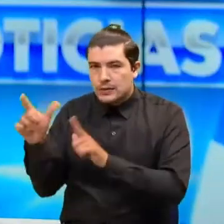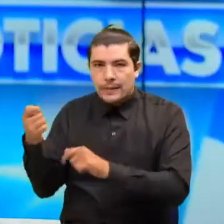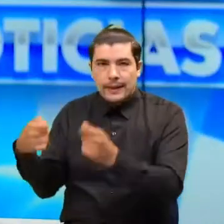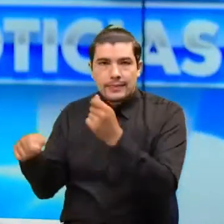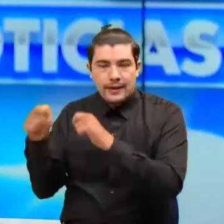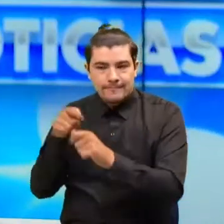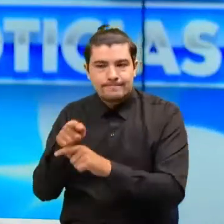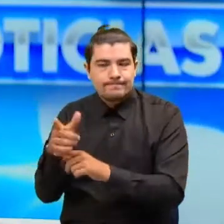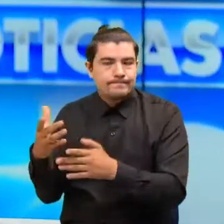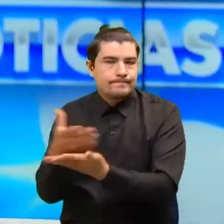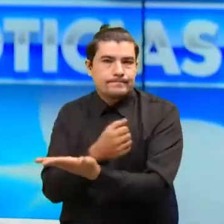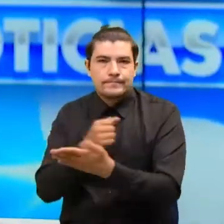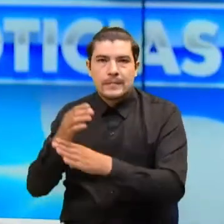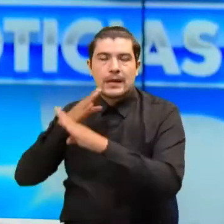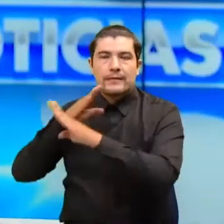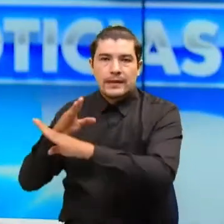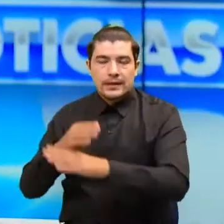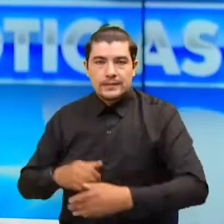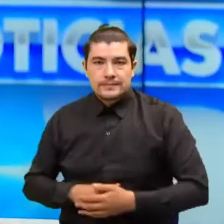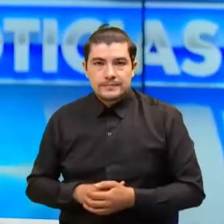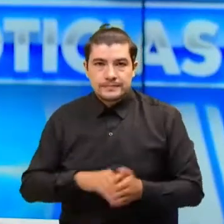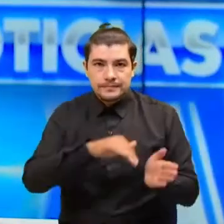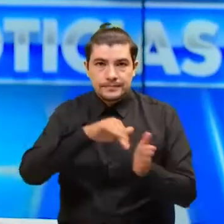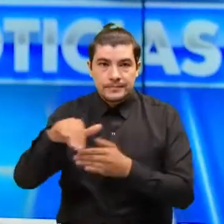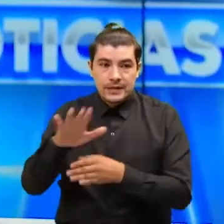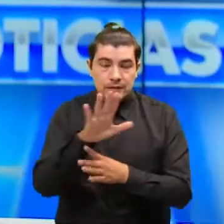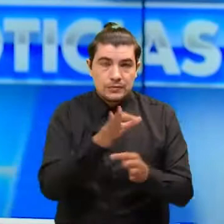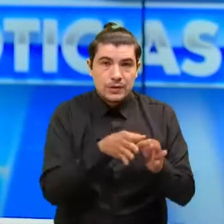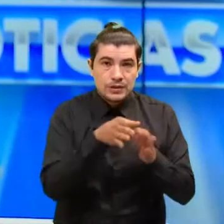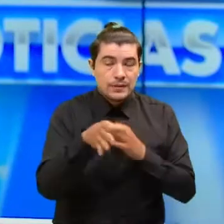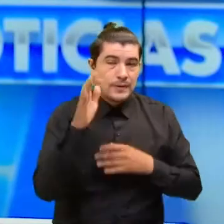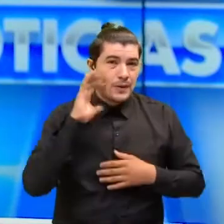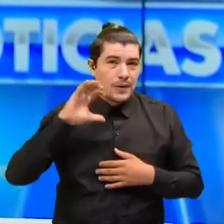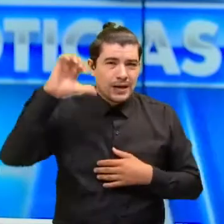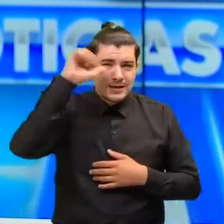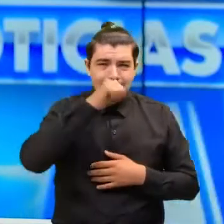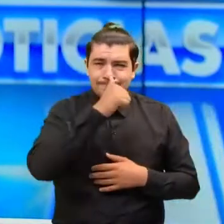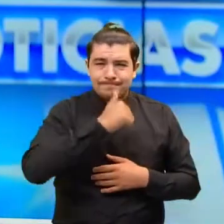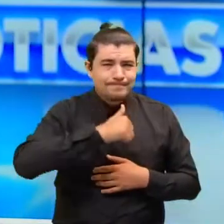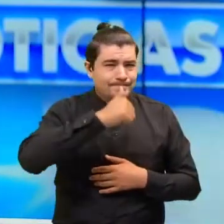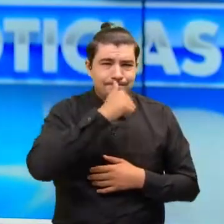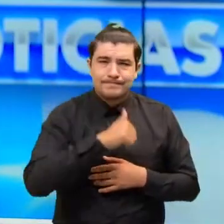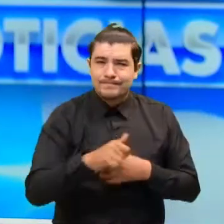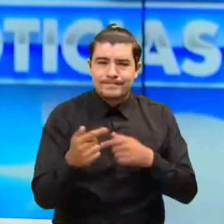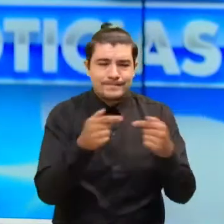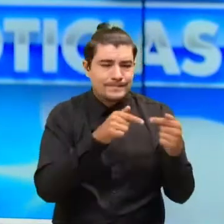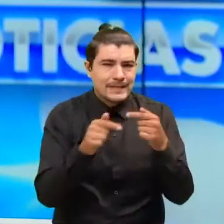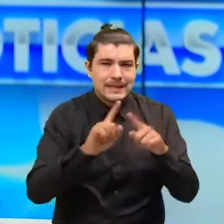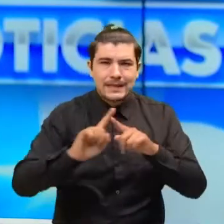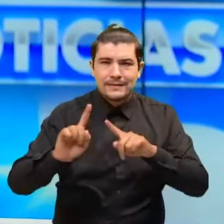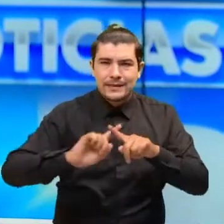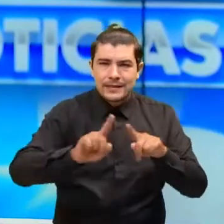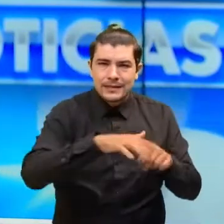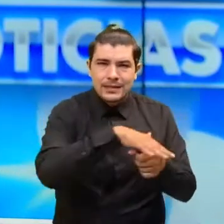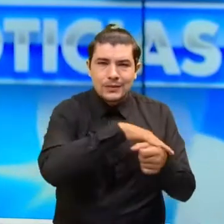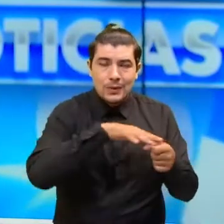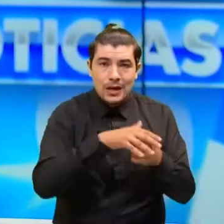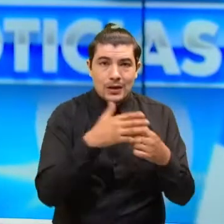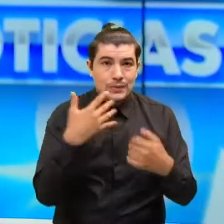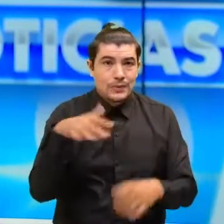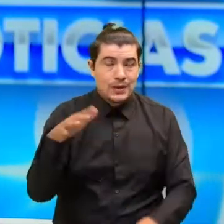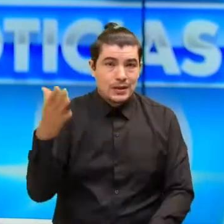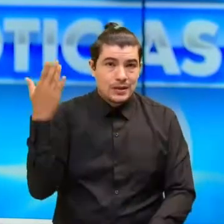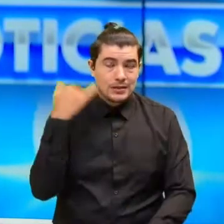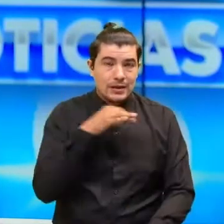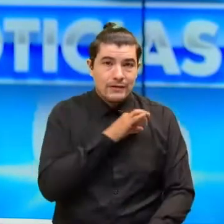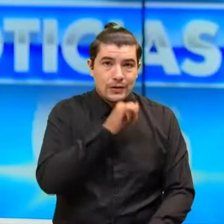Continúan en aumento los robos y los casos de intolerancia en el municipio de Ocaña. Durante el fin de semana, y según el reporte de las autoridades locales, se presentaron más de